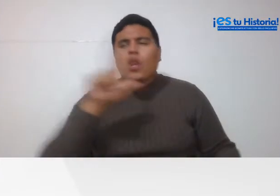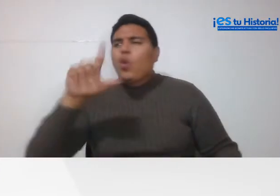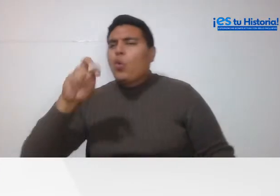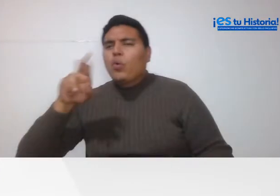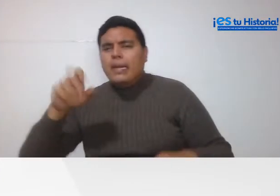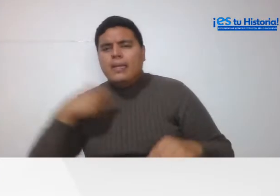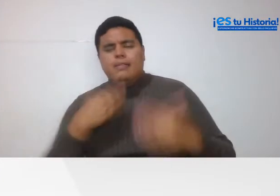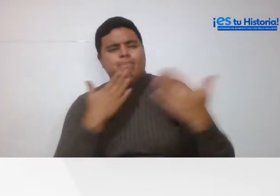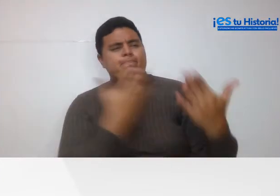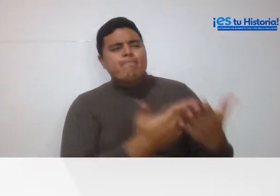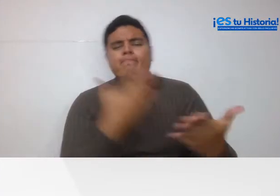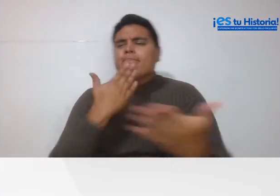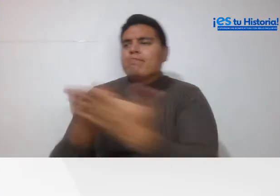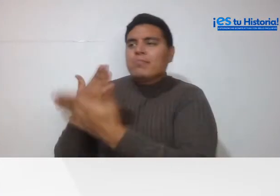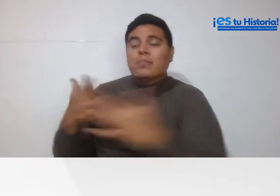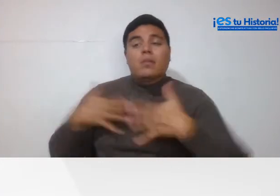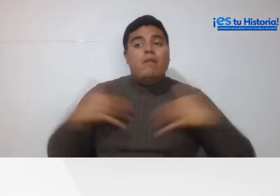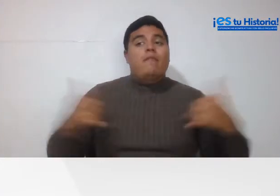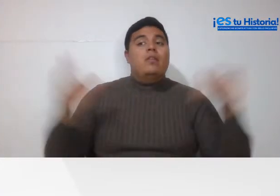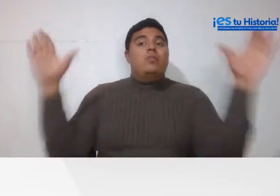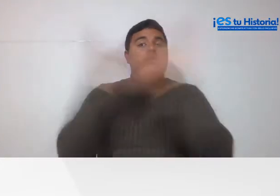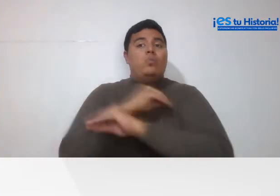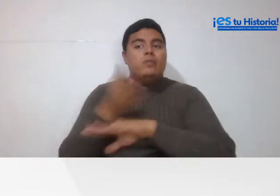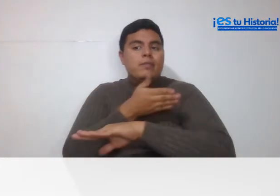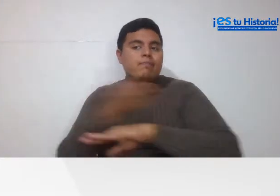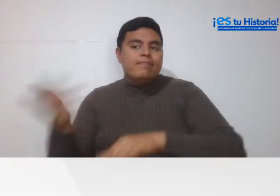ustedes una feliz noche y nos veremos en un próximo programa.